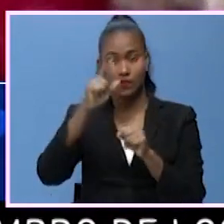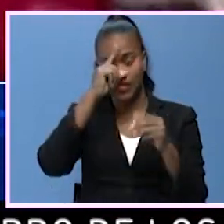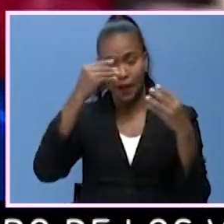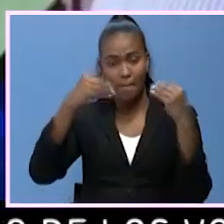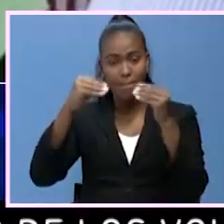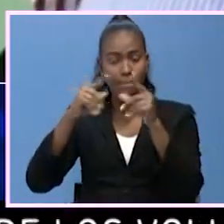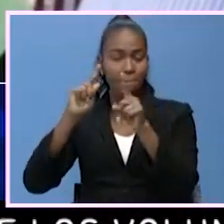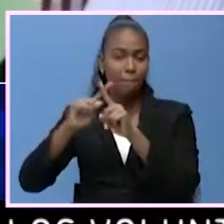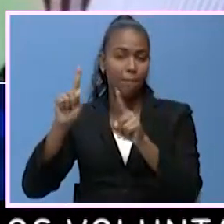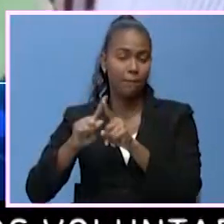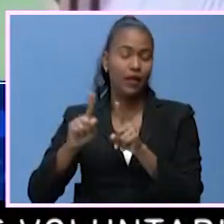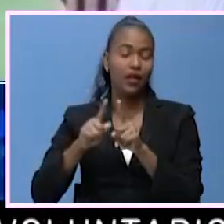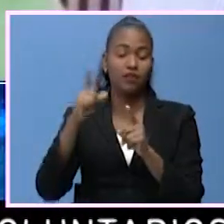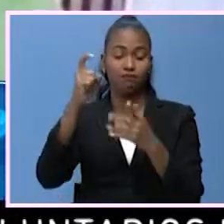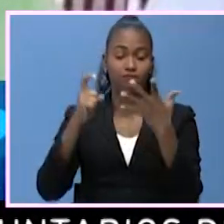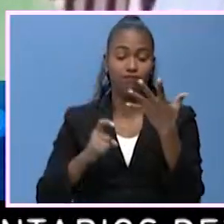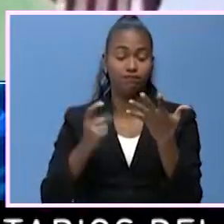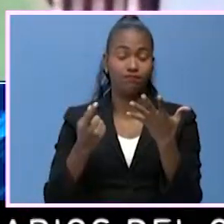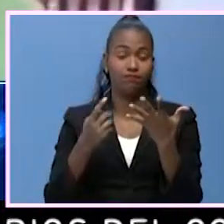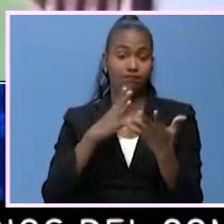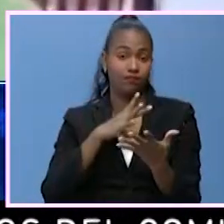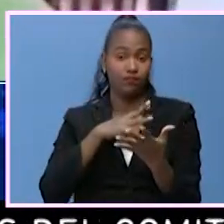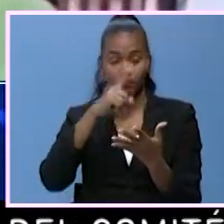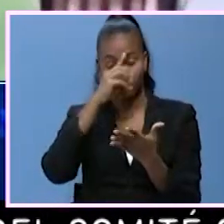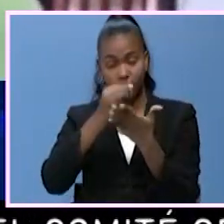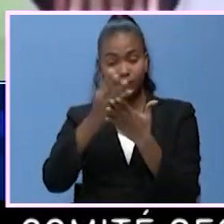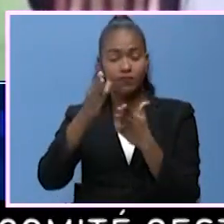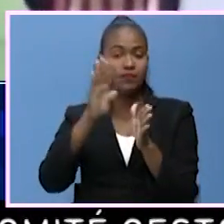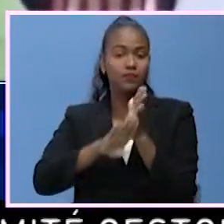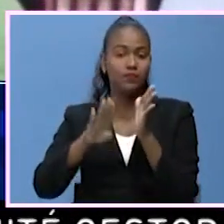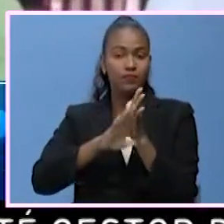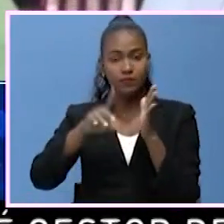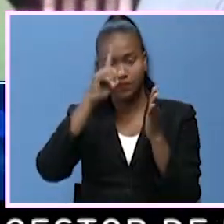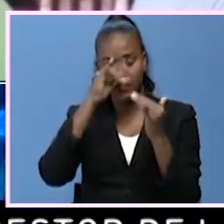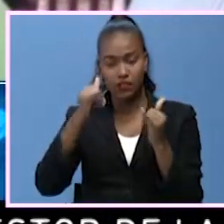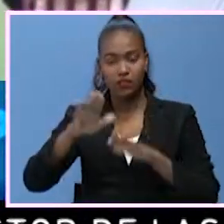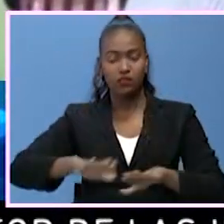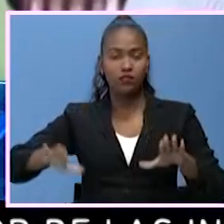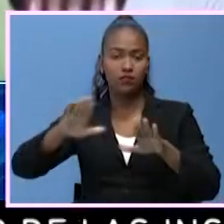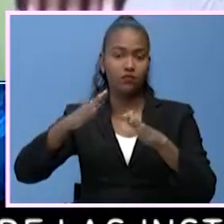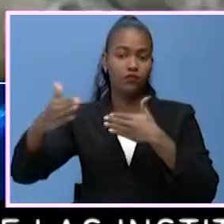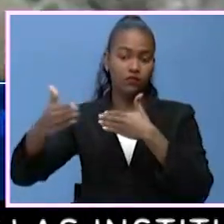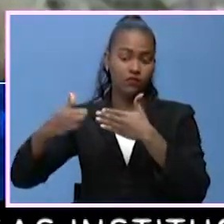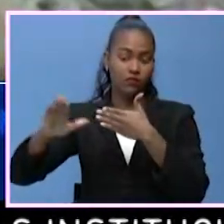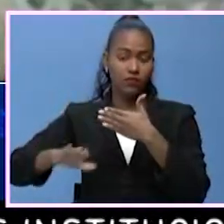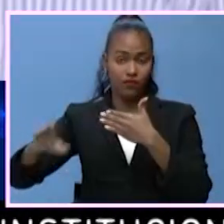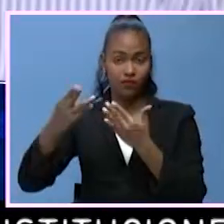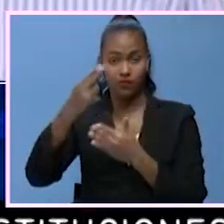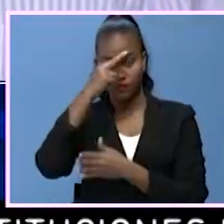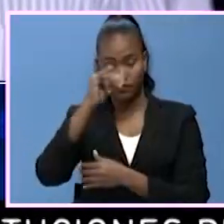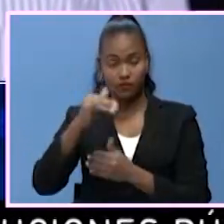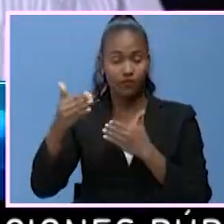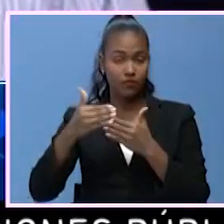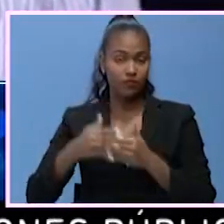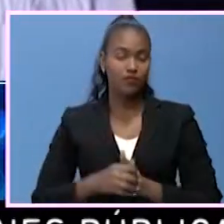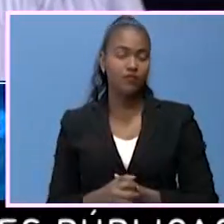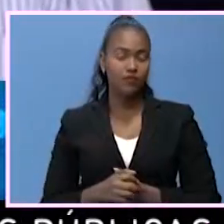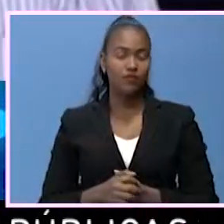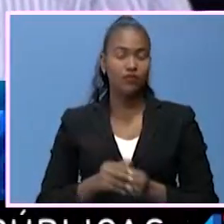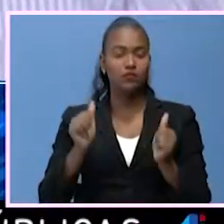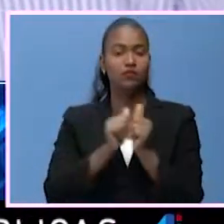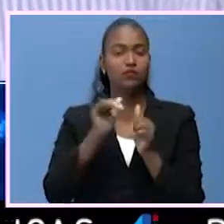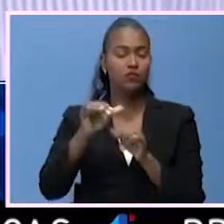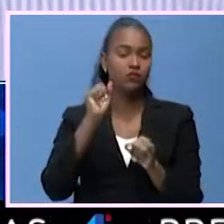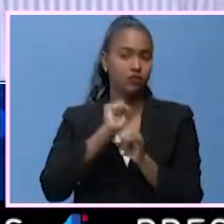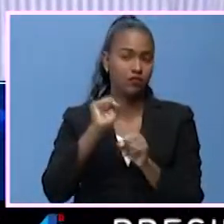de productos de primera necesidad a precios bajos en esta zona fronteriza. Con este